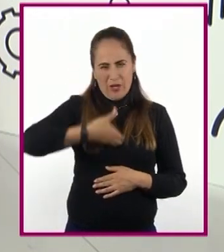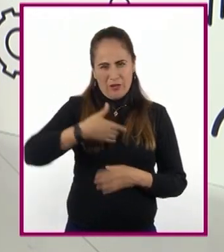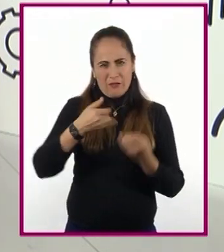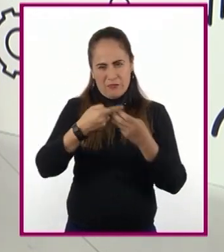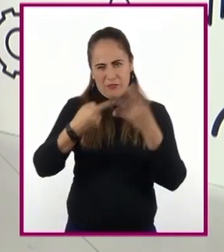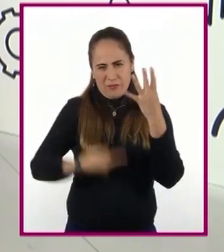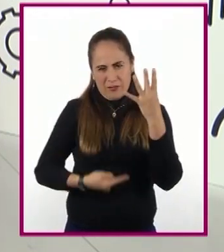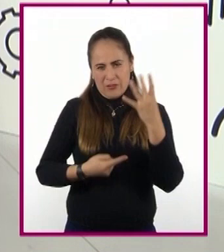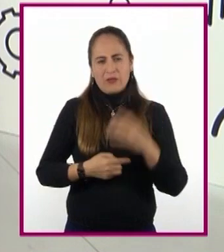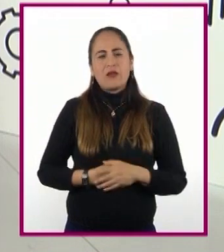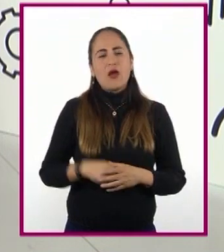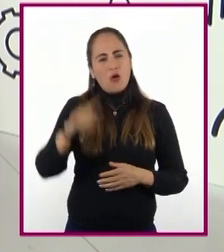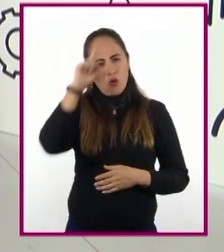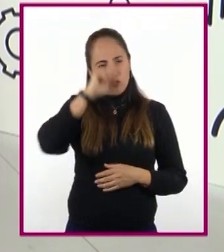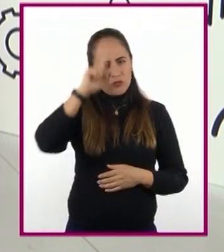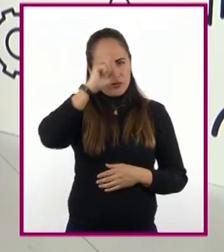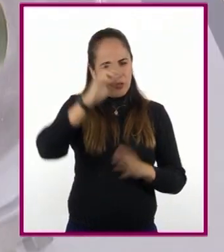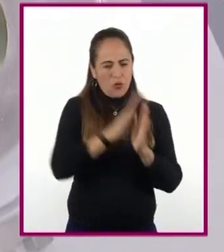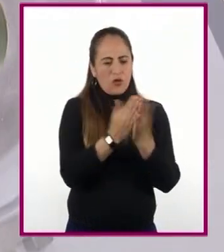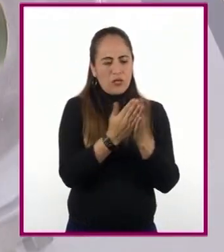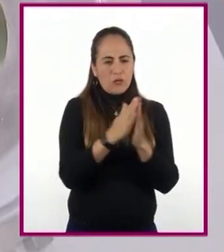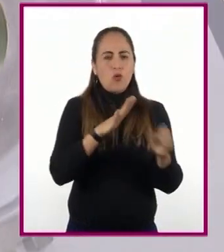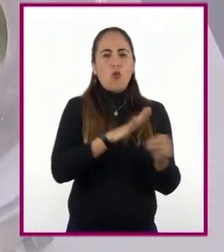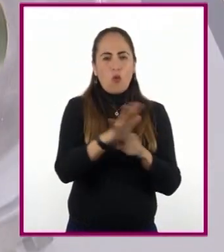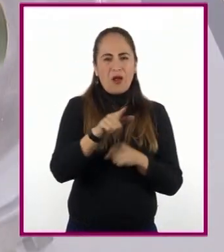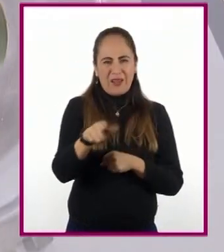a la recomendación lectora con el profesor Salvador?